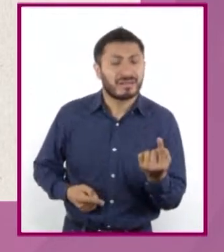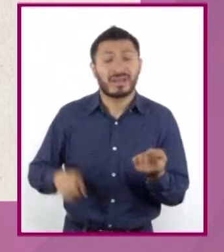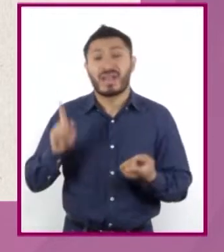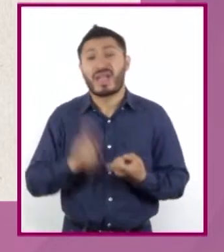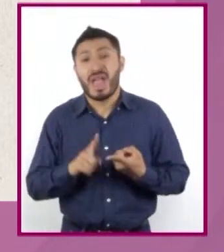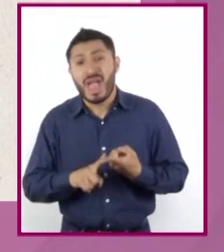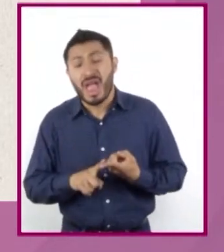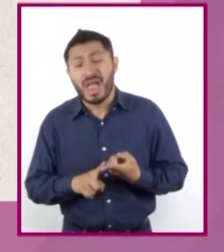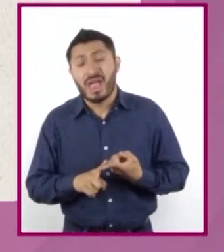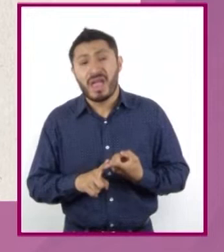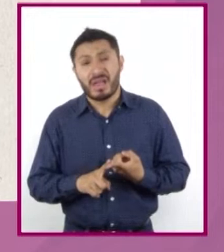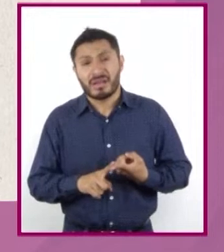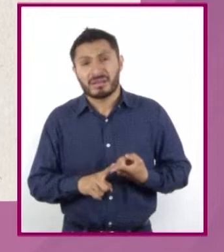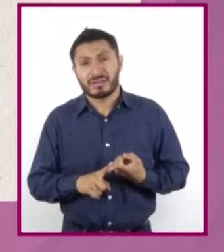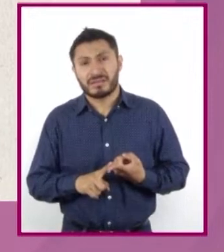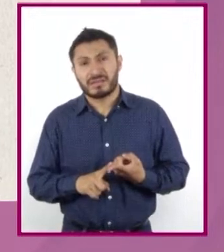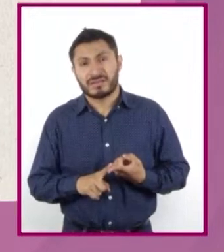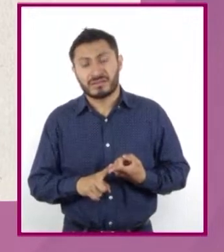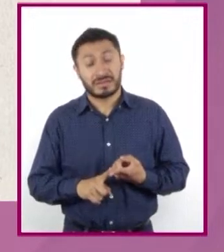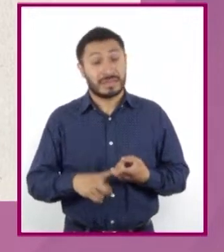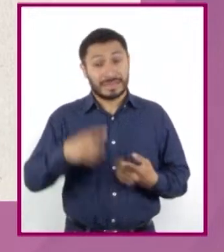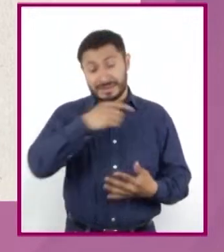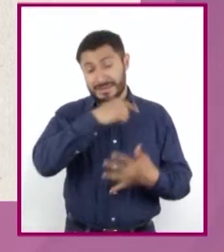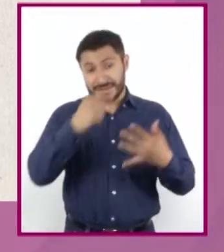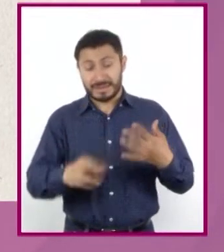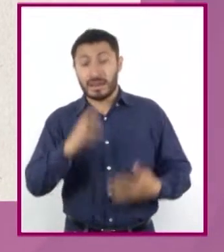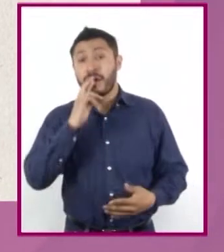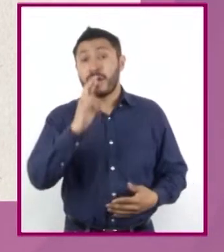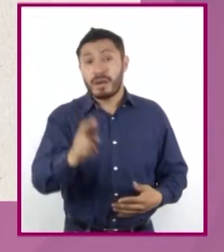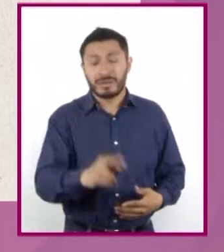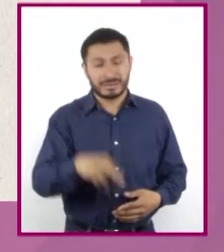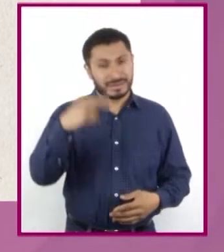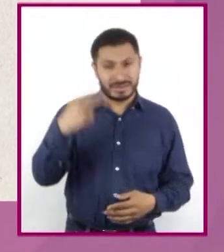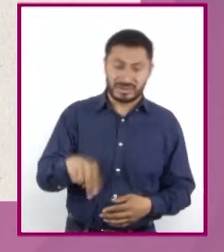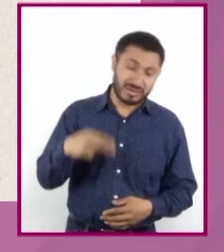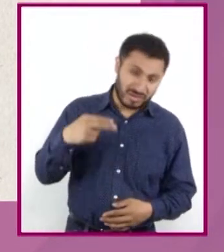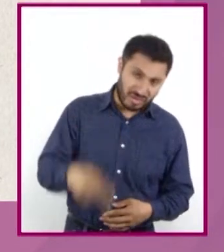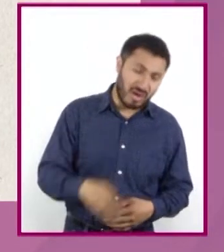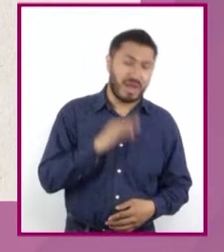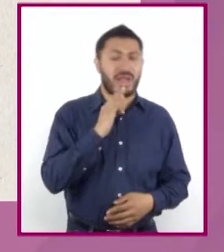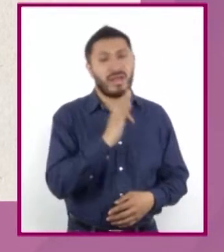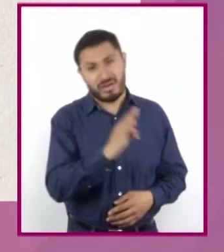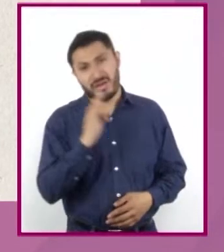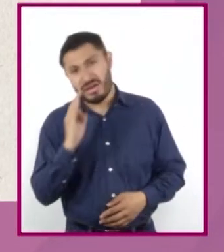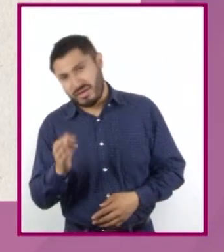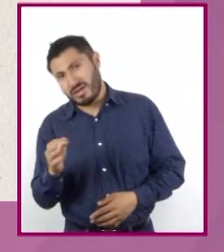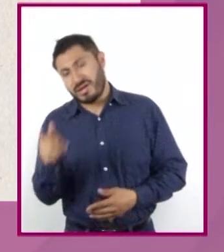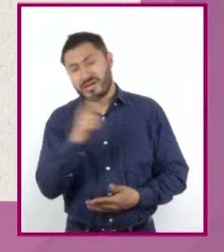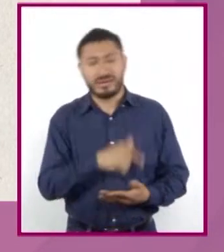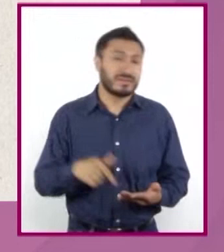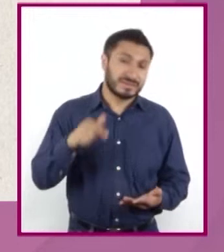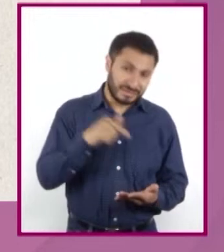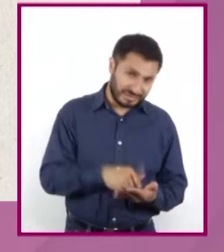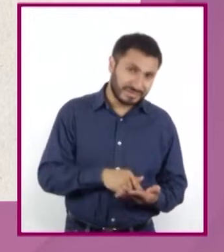¿quién o quiénes?, cuyas respuestas serán nombres, fechas,